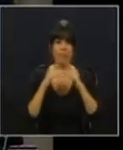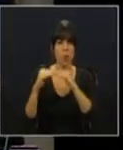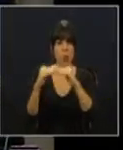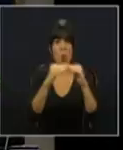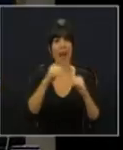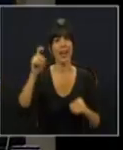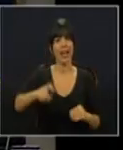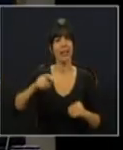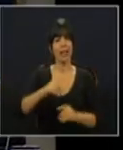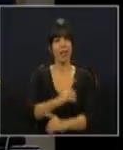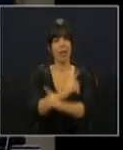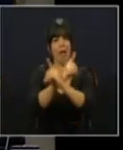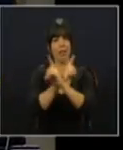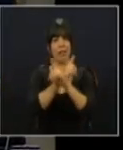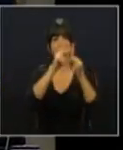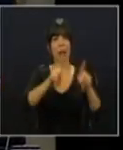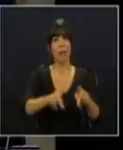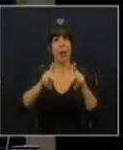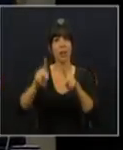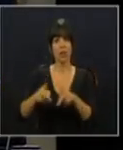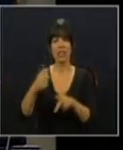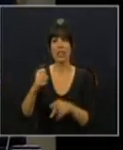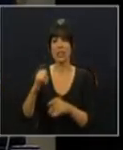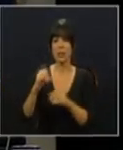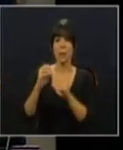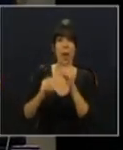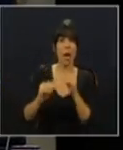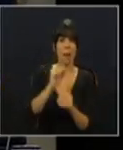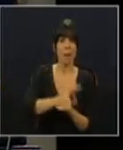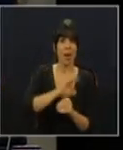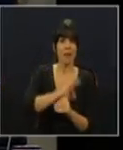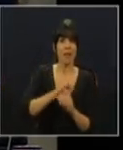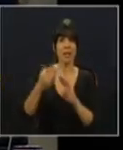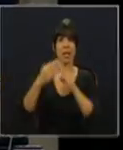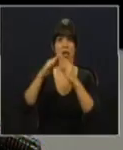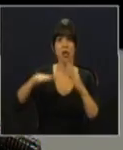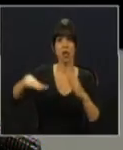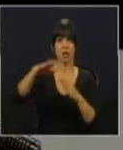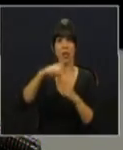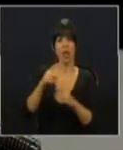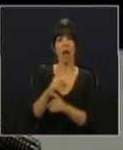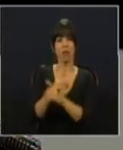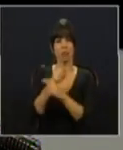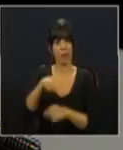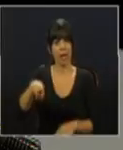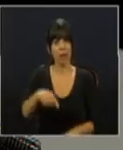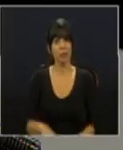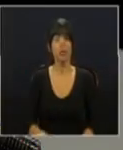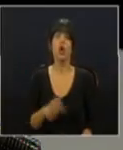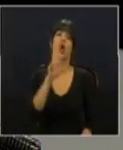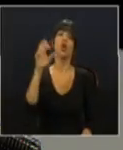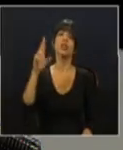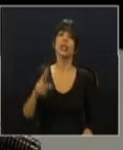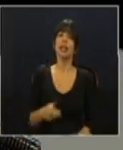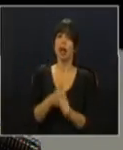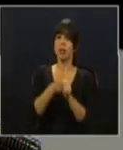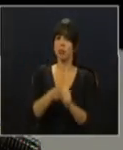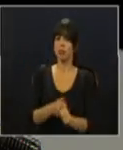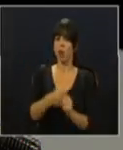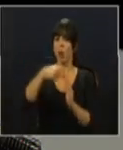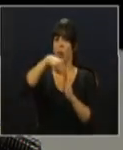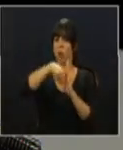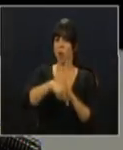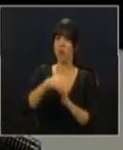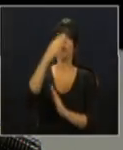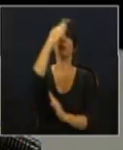necesaria defensa de las personas menos favorecidas de la sociedad. Costa Rica se sostiene sobre profundas